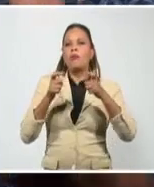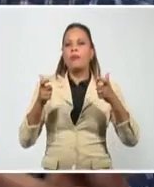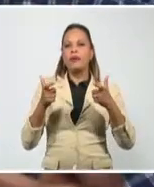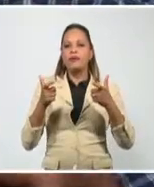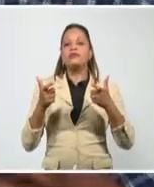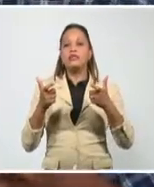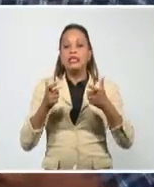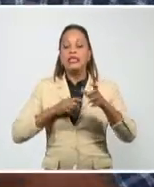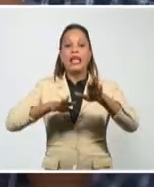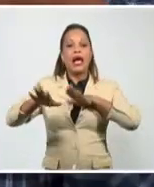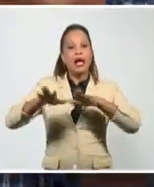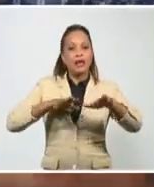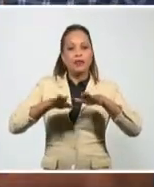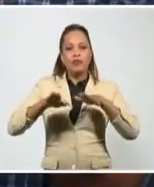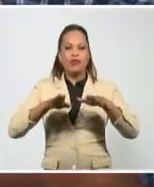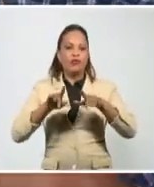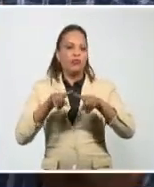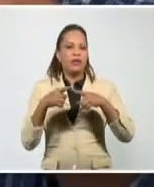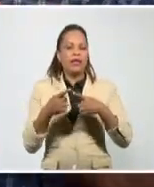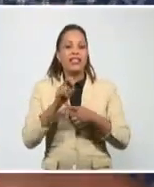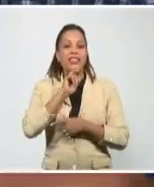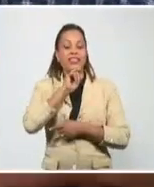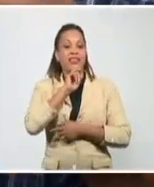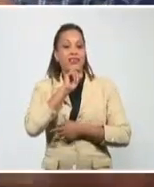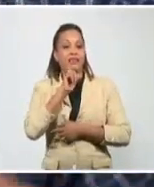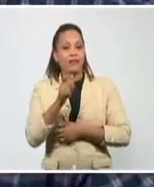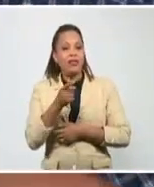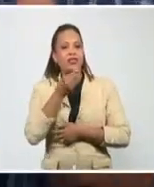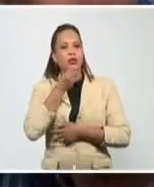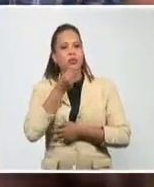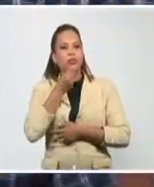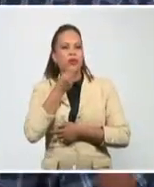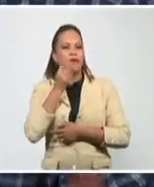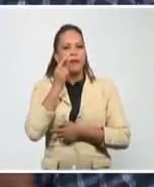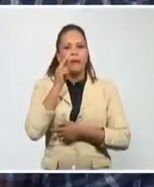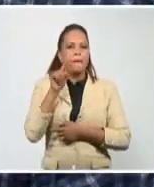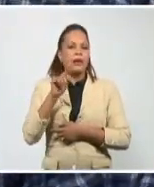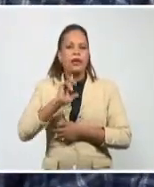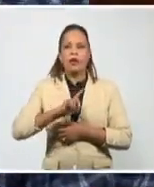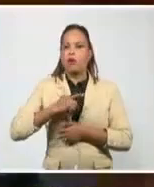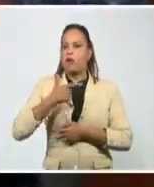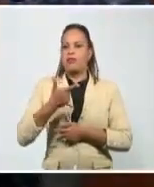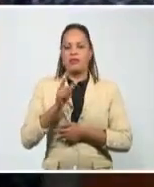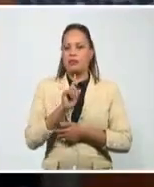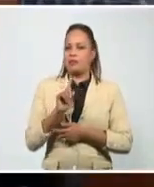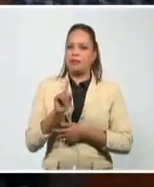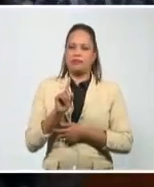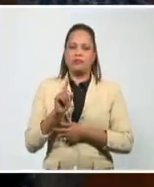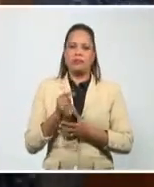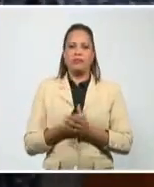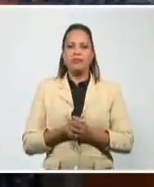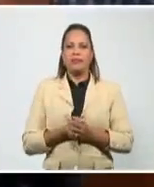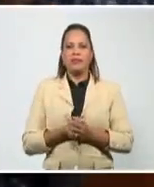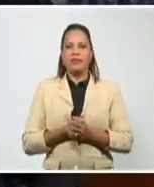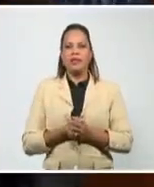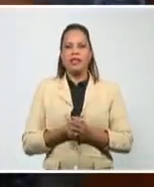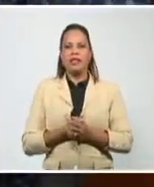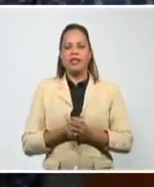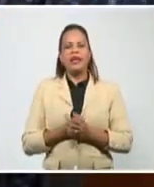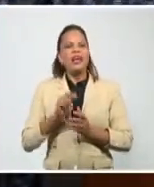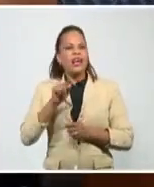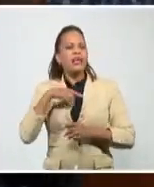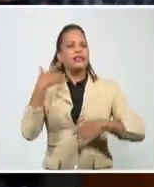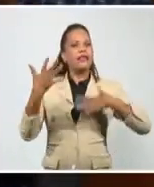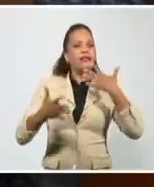de acciones que difícilmente podrían calificar como artísticas. Este tipo de actividad